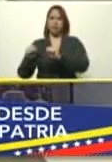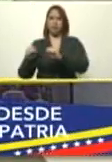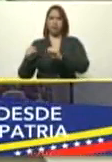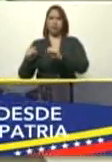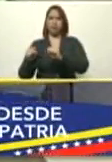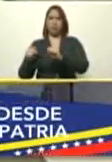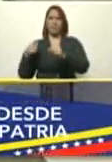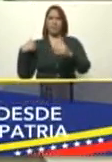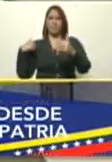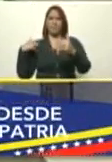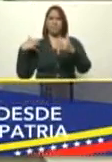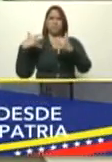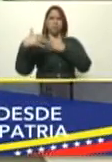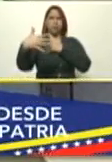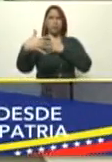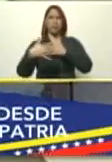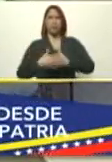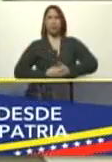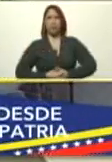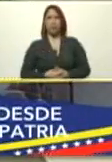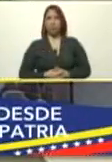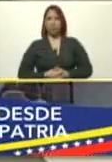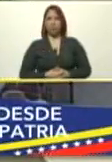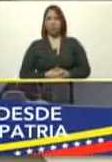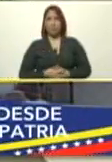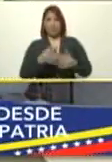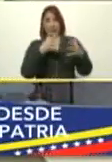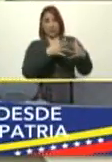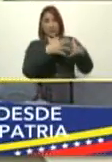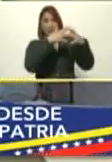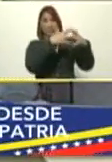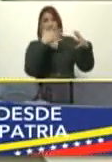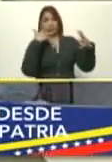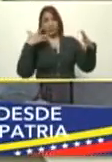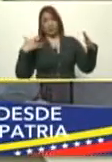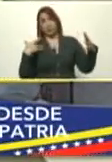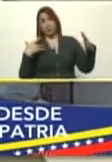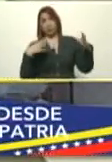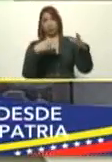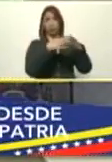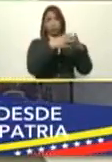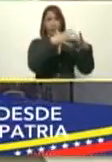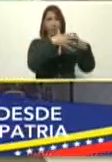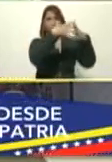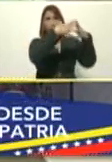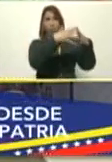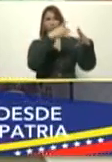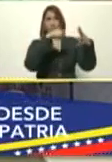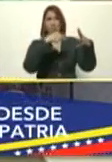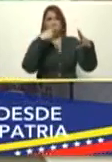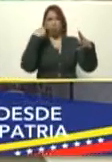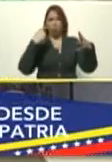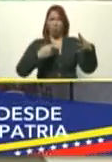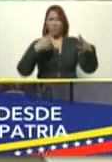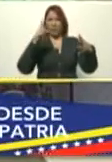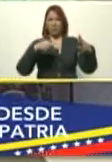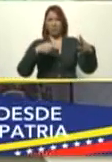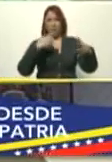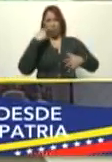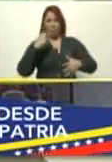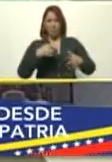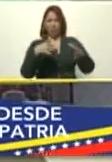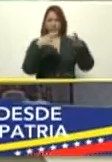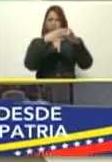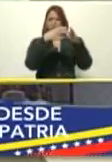largas décadas. Desde Estados Unidos, las élites de Estados Unidos, desde Londres, las élites de